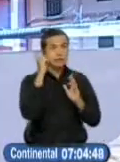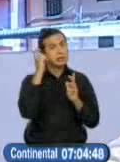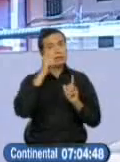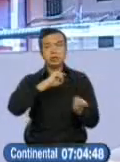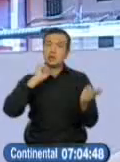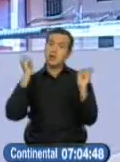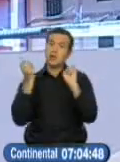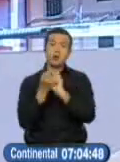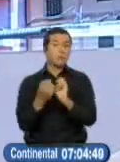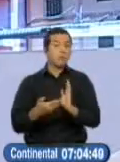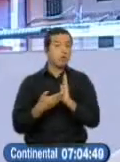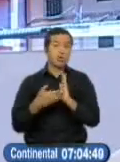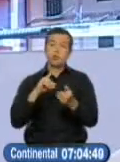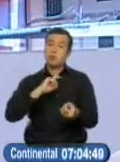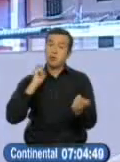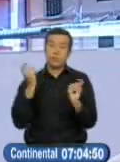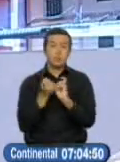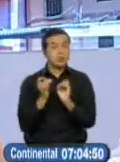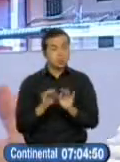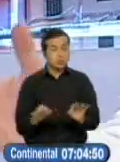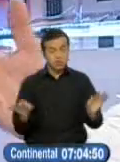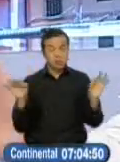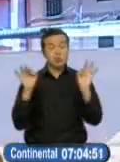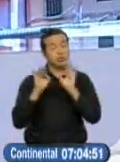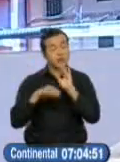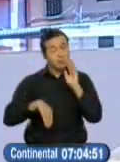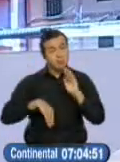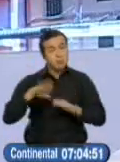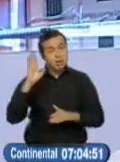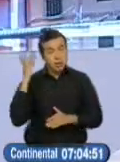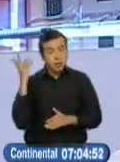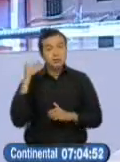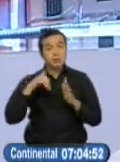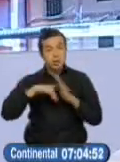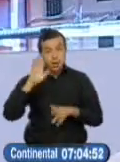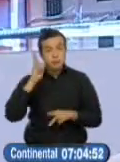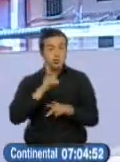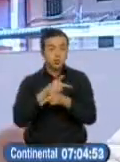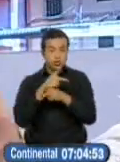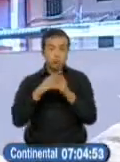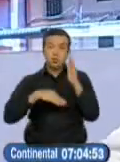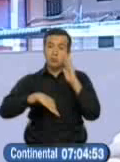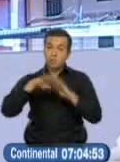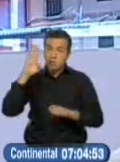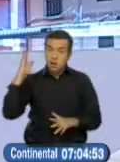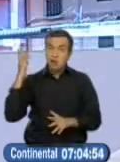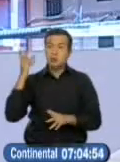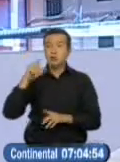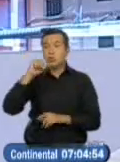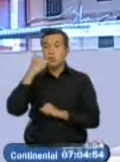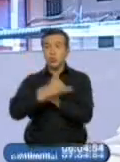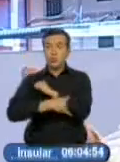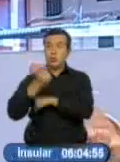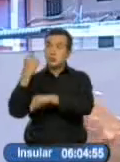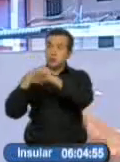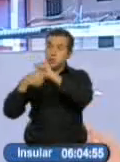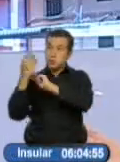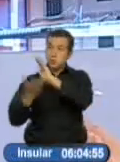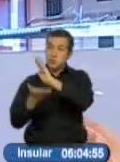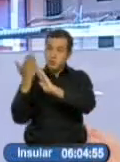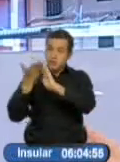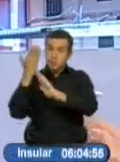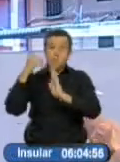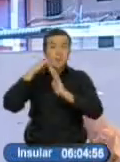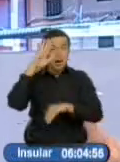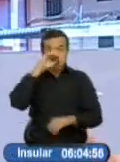cambiar el modelo para generar un espacio donde haya mayor producción, un espacio donde haya mayor exportación, para poder generar